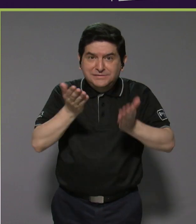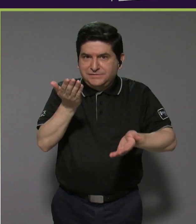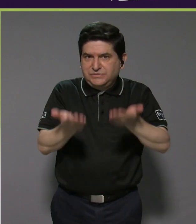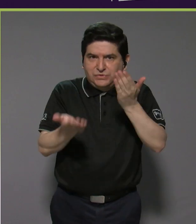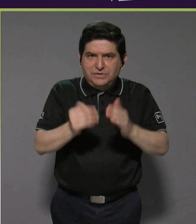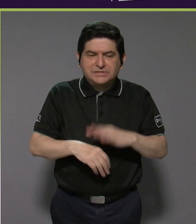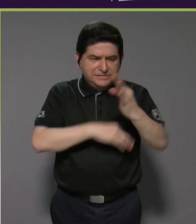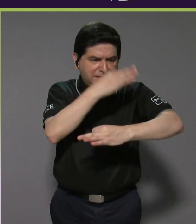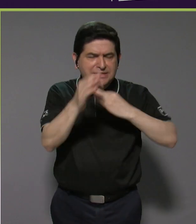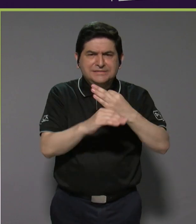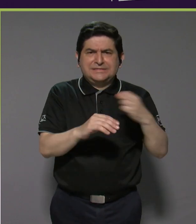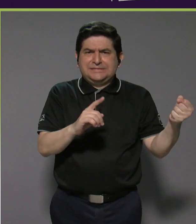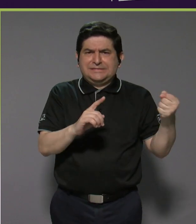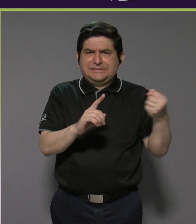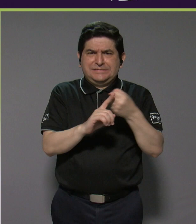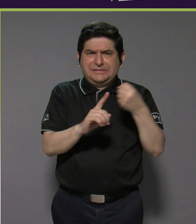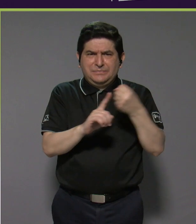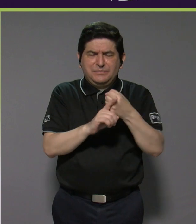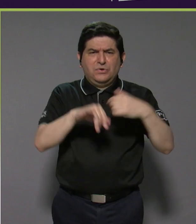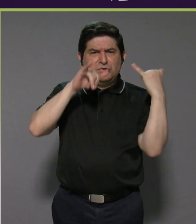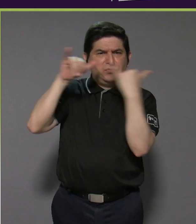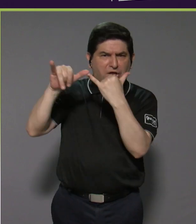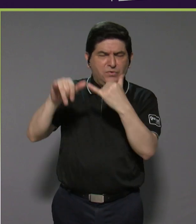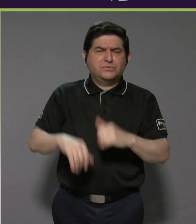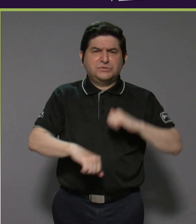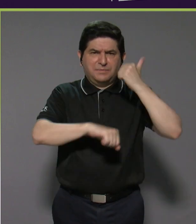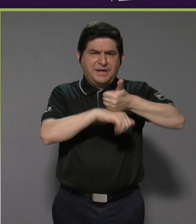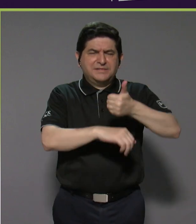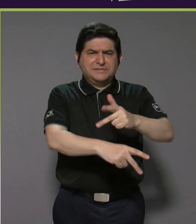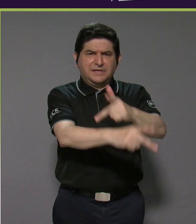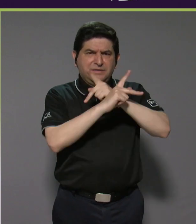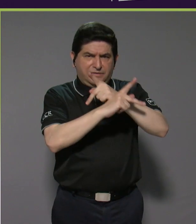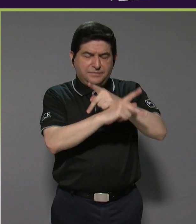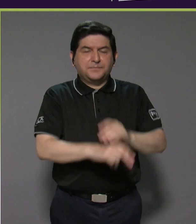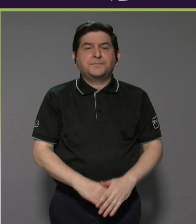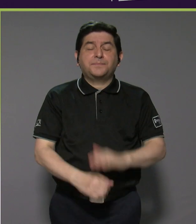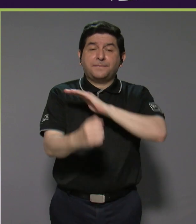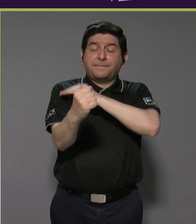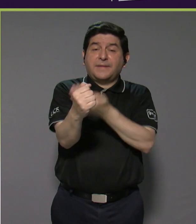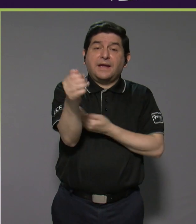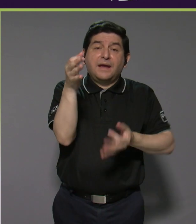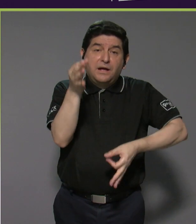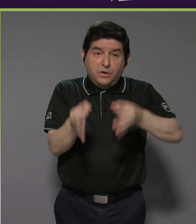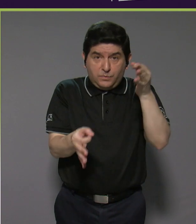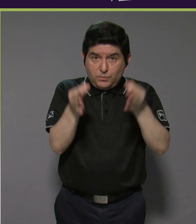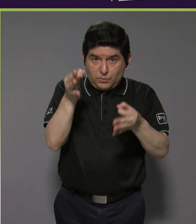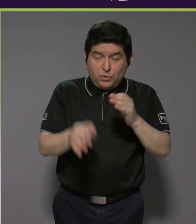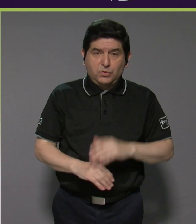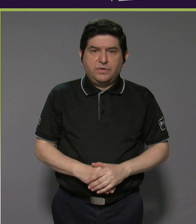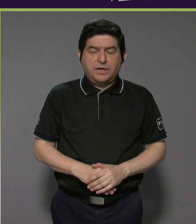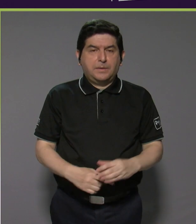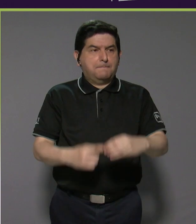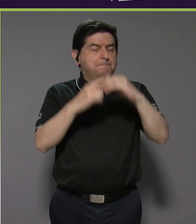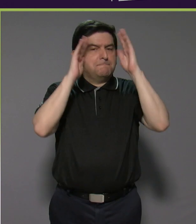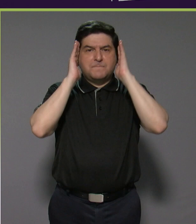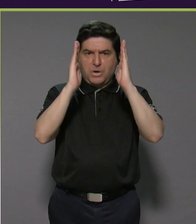de este tipo de denuncias o de establecer este tipo de medidas. En el Poder Judicial es